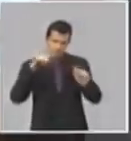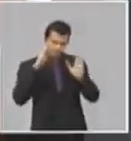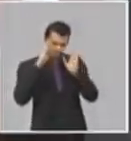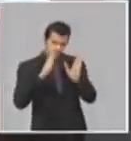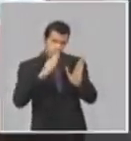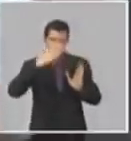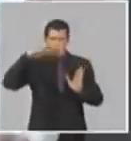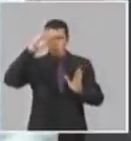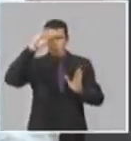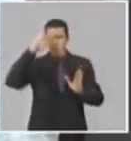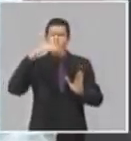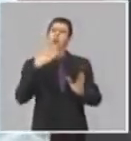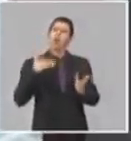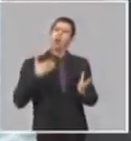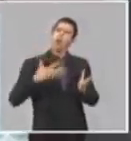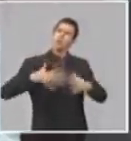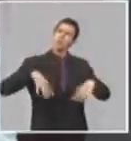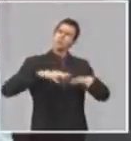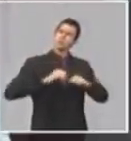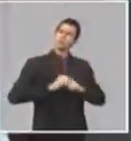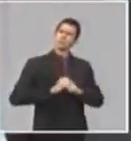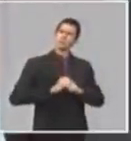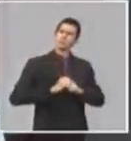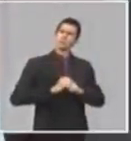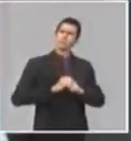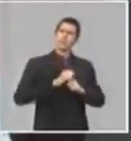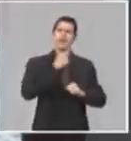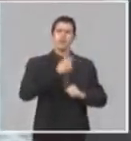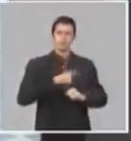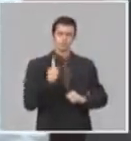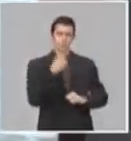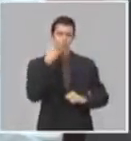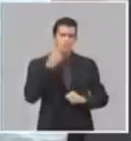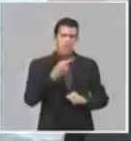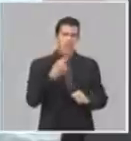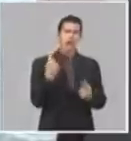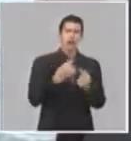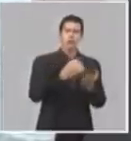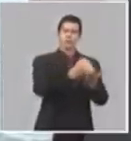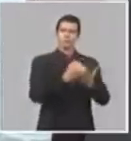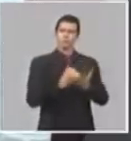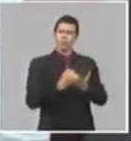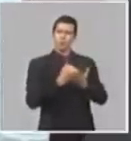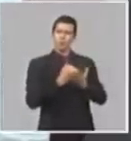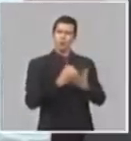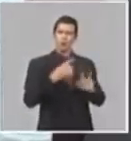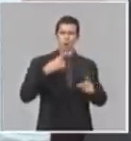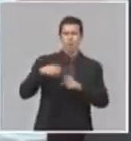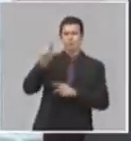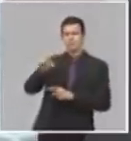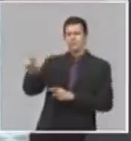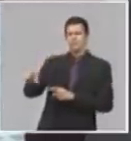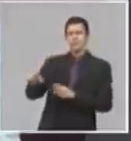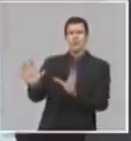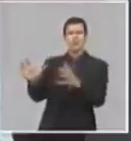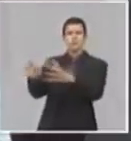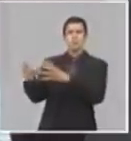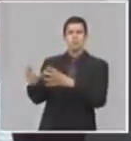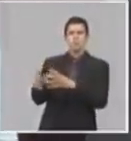revolución, para ver en qué elementos nos atacan, en qué están los focos de